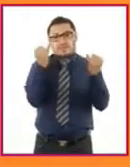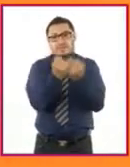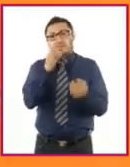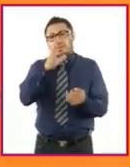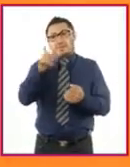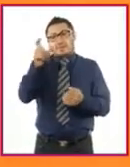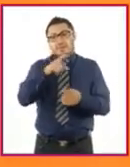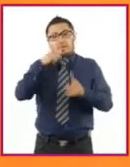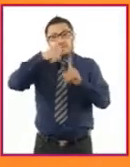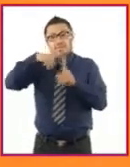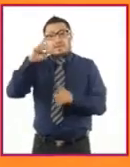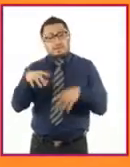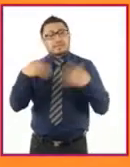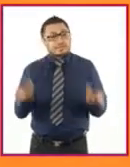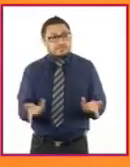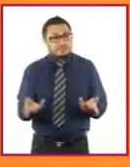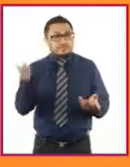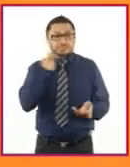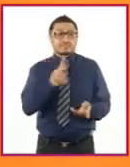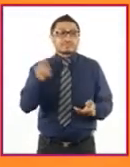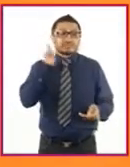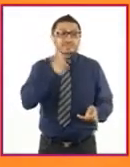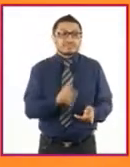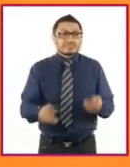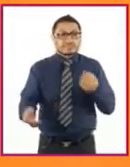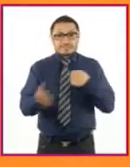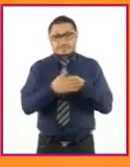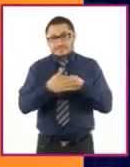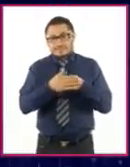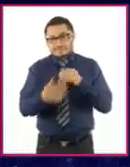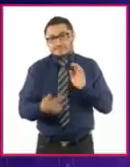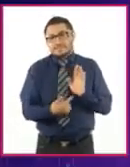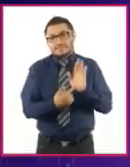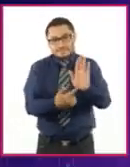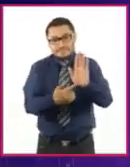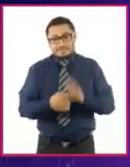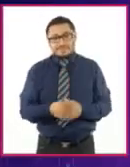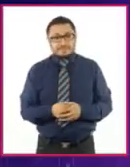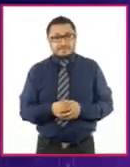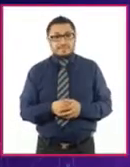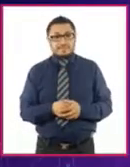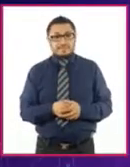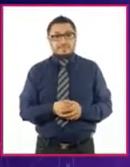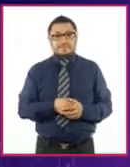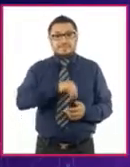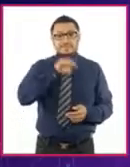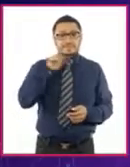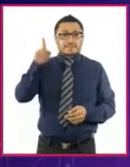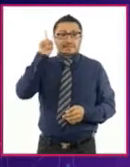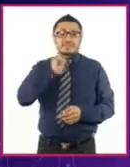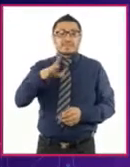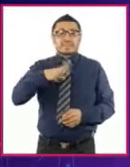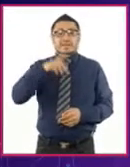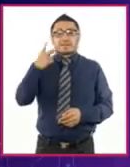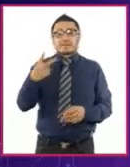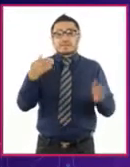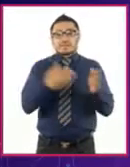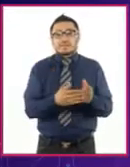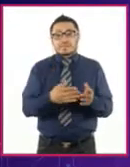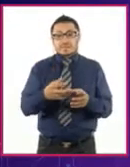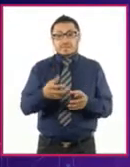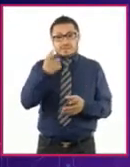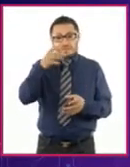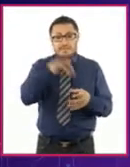D, analicemos y resolvamos la siguiente situación. Julita tenía 2,000 pesos ahorrados en su